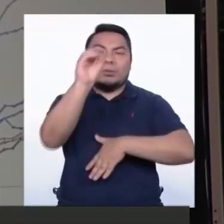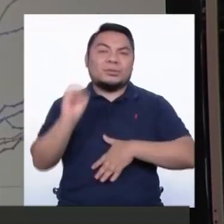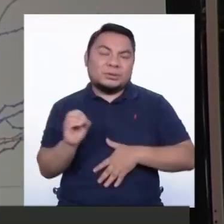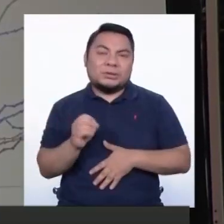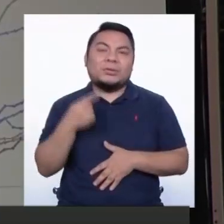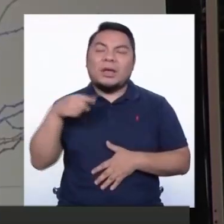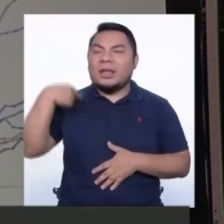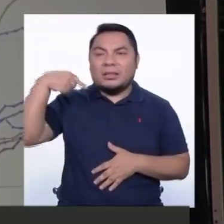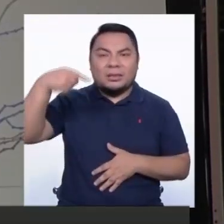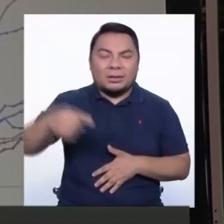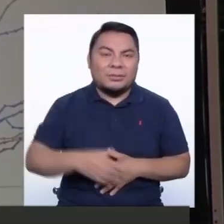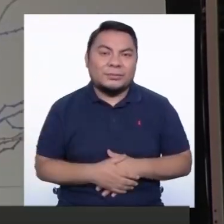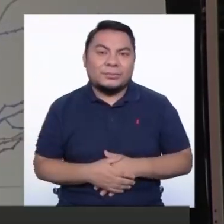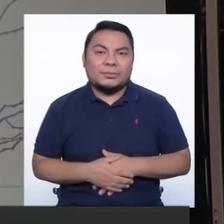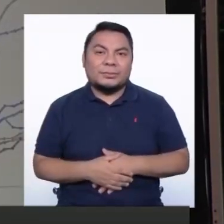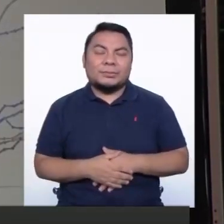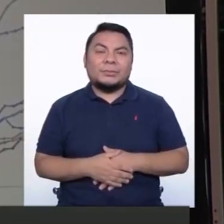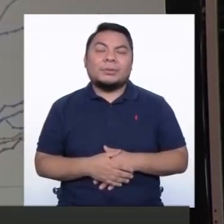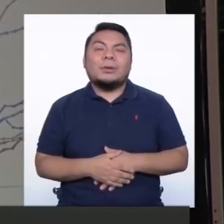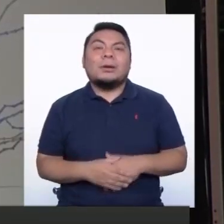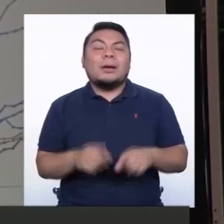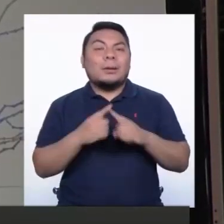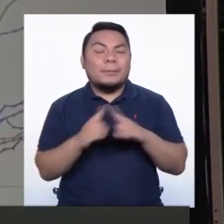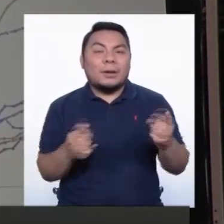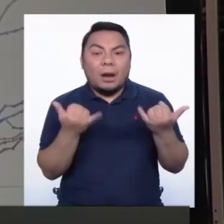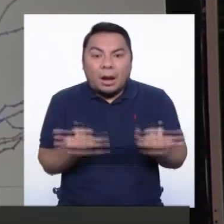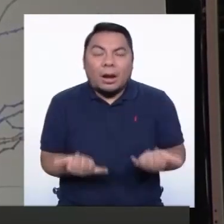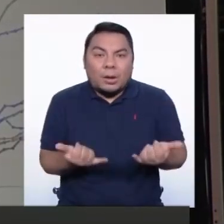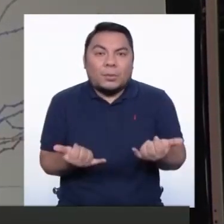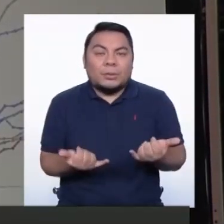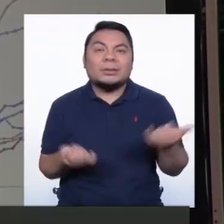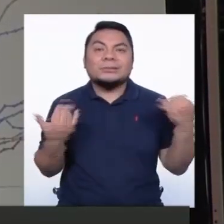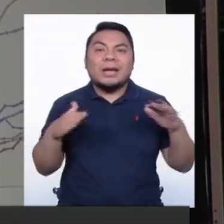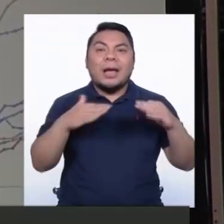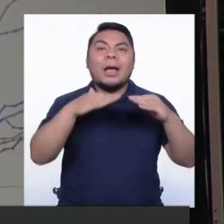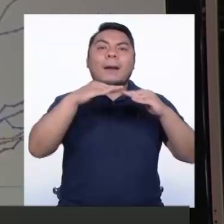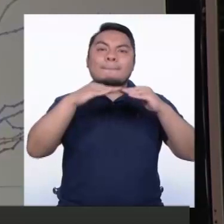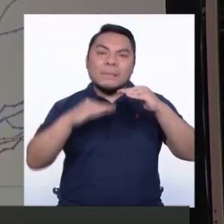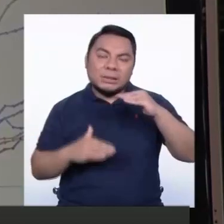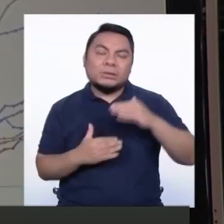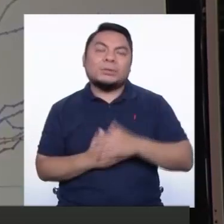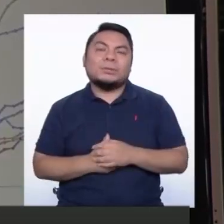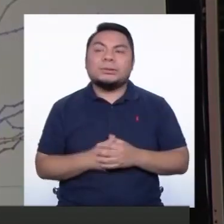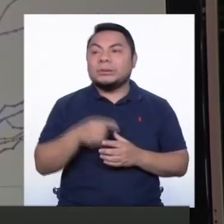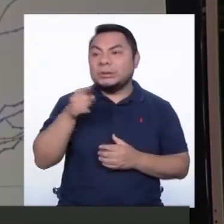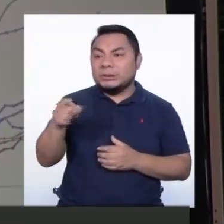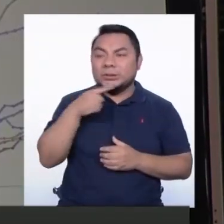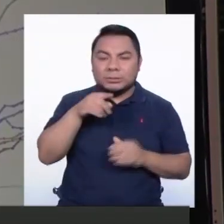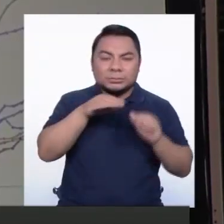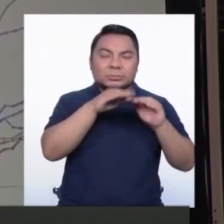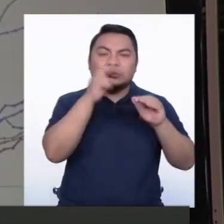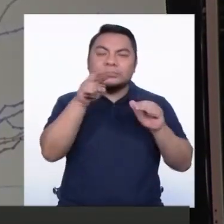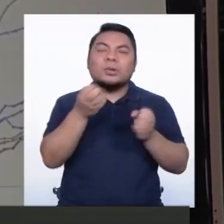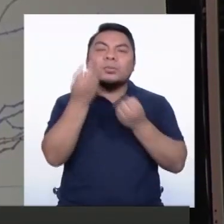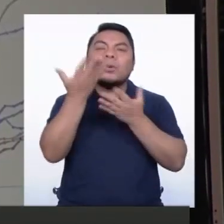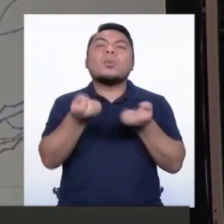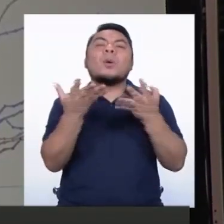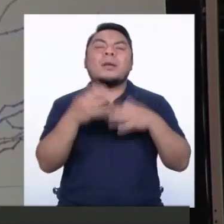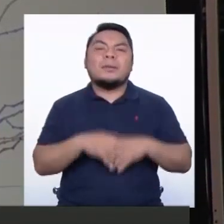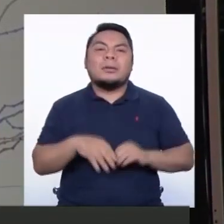crecimiento diario. Y luego, ahora ha disminuido y la tendencia es